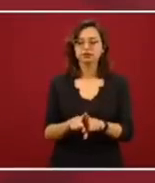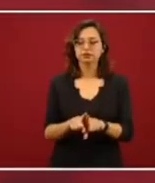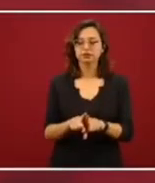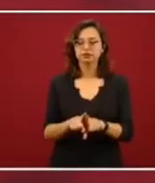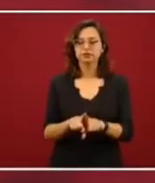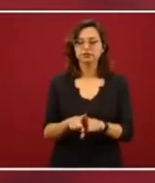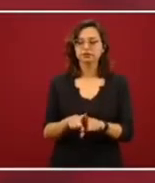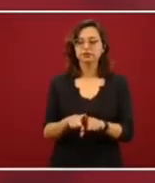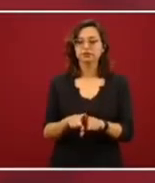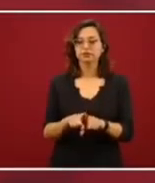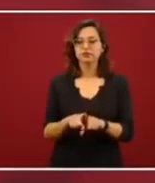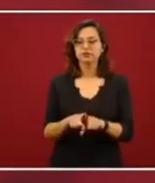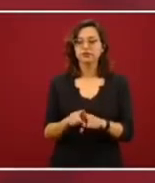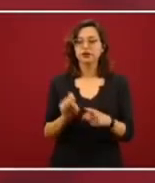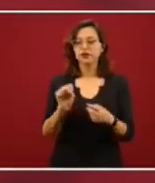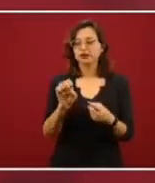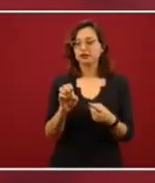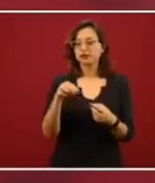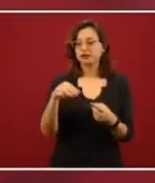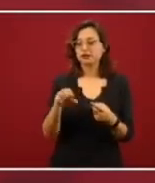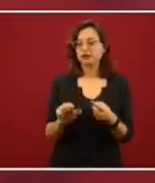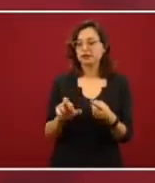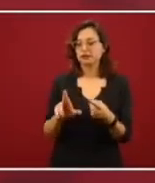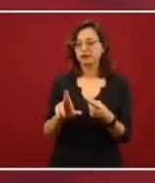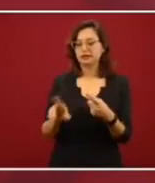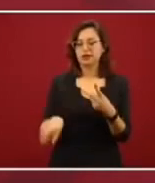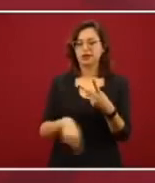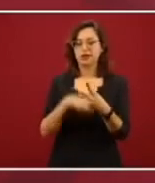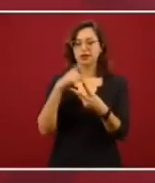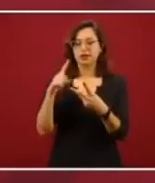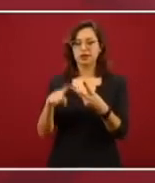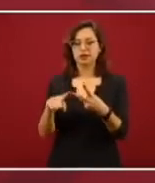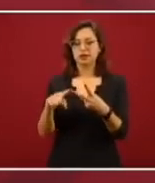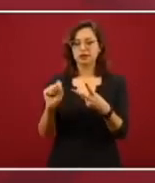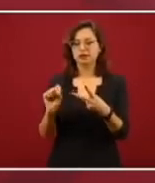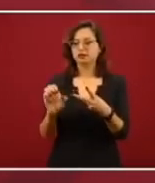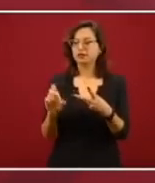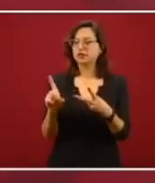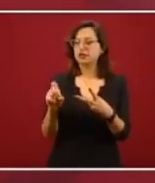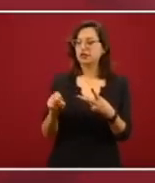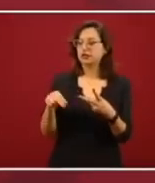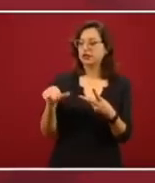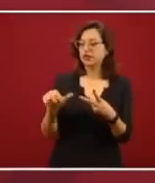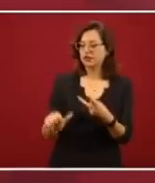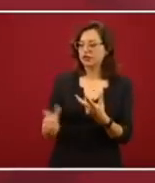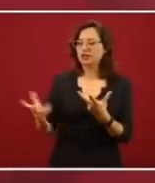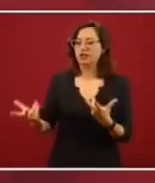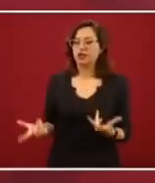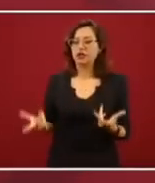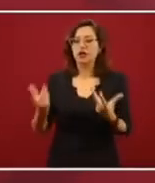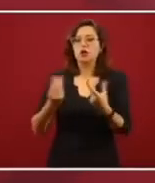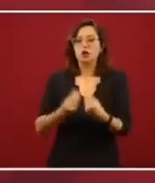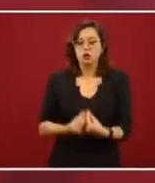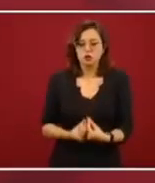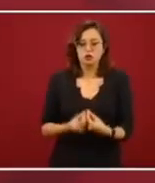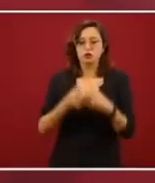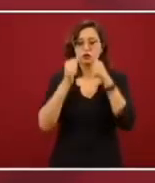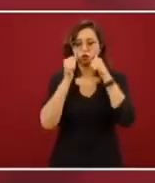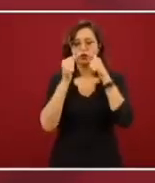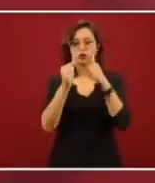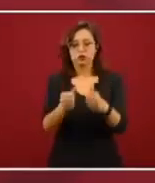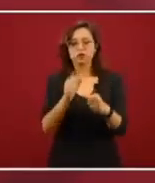tanto la secretaria de marina como la secretaria de la defensa